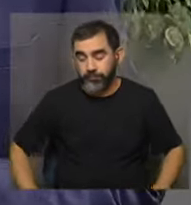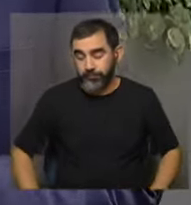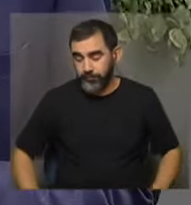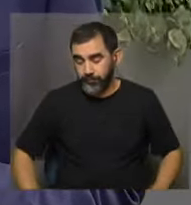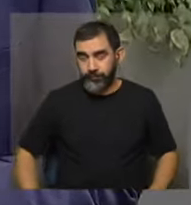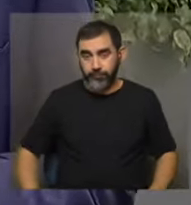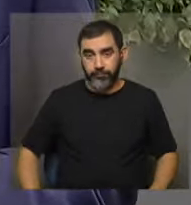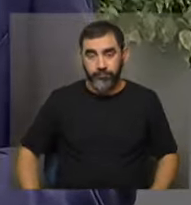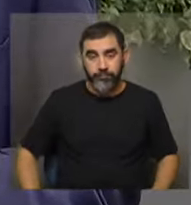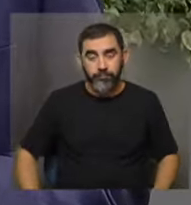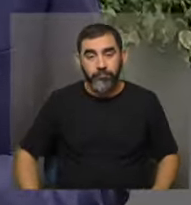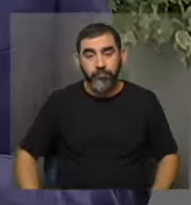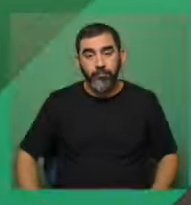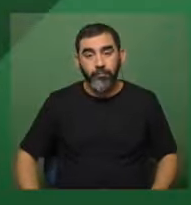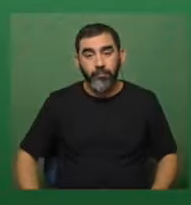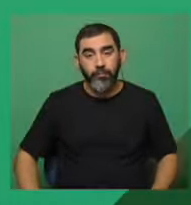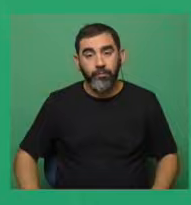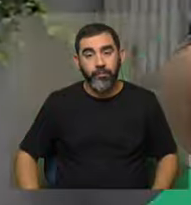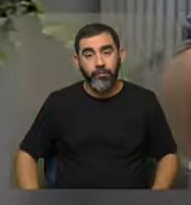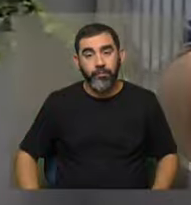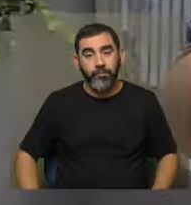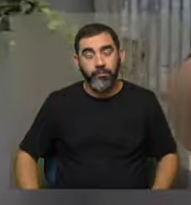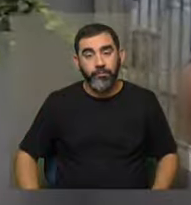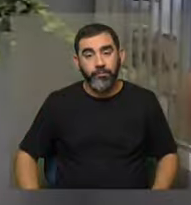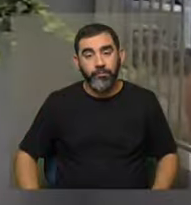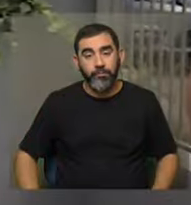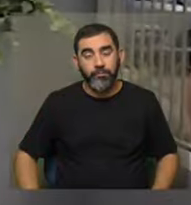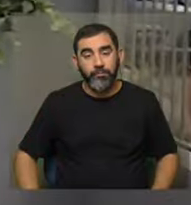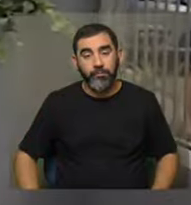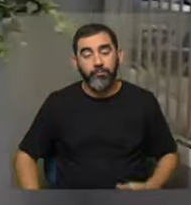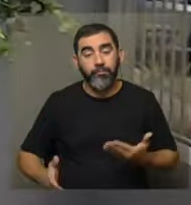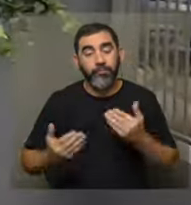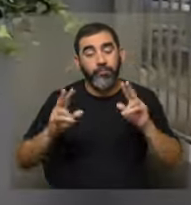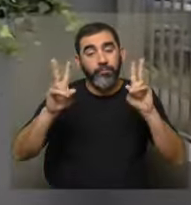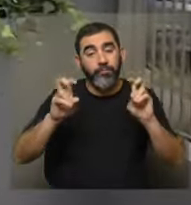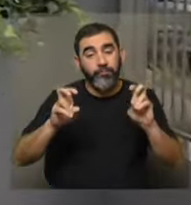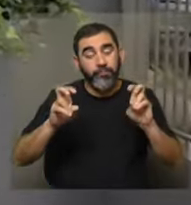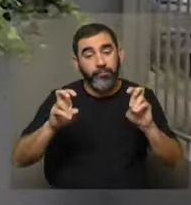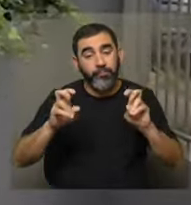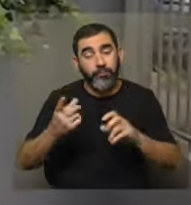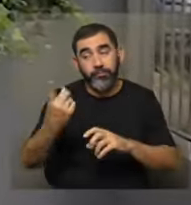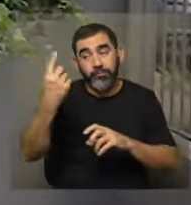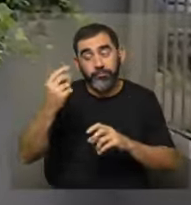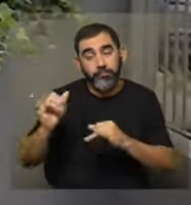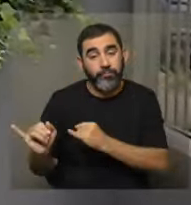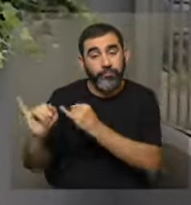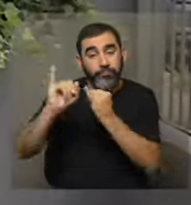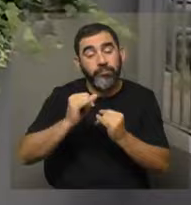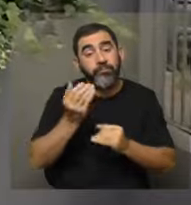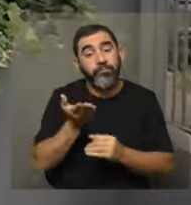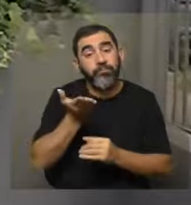mediodía cómo te va José bueno seguimos hablando a propósito de este tema que se instaló en la jornada de ayer por el pedido